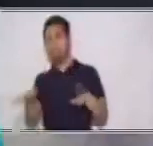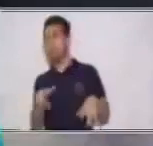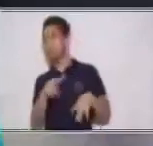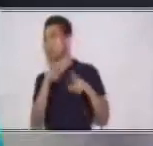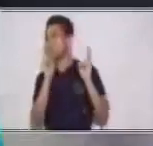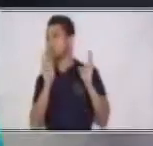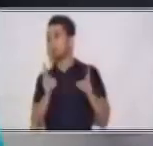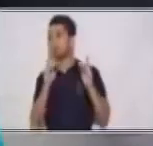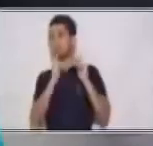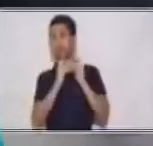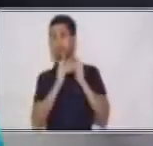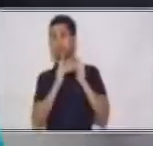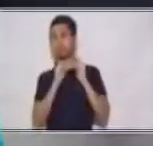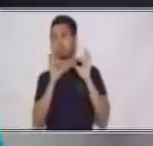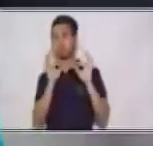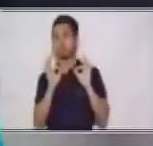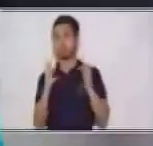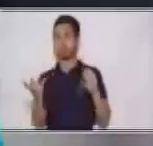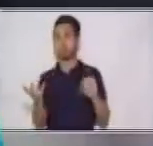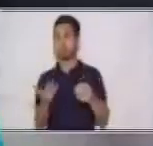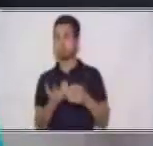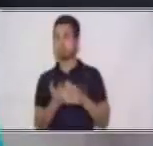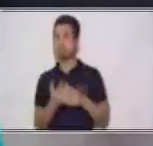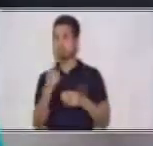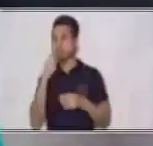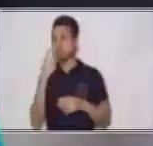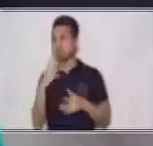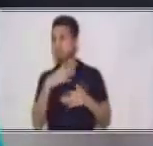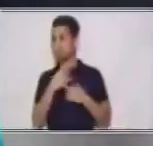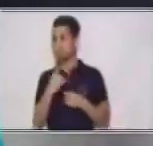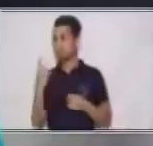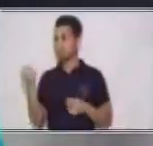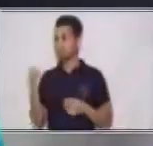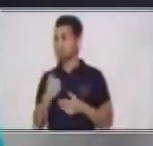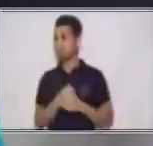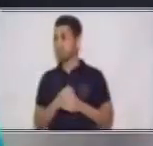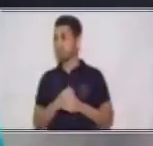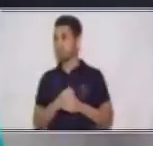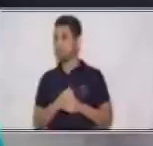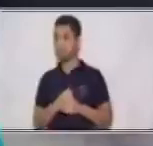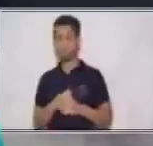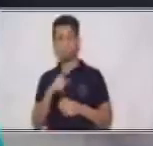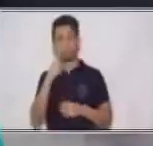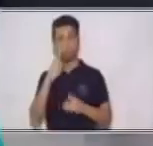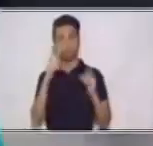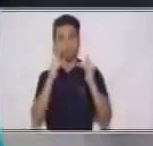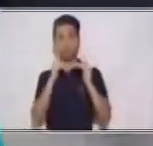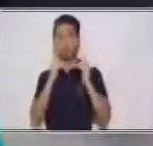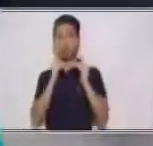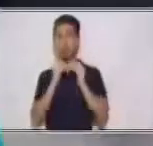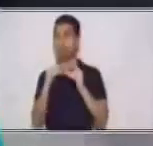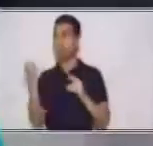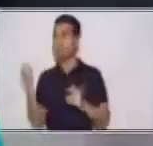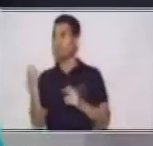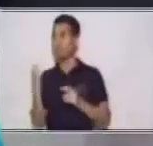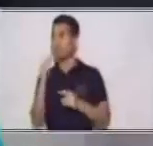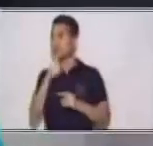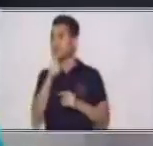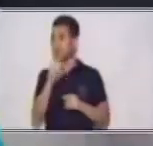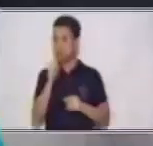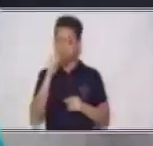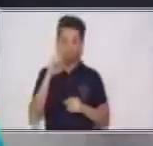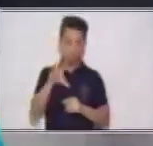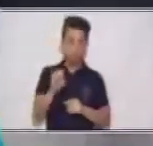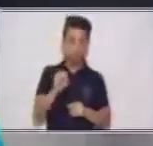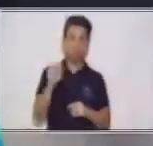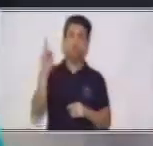intacto, nunca se ha caído. Entonces, interesante, ¿no creen? Es muy interesante también. Y el puente Los Esclavos, ustedes lo pueden